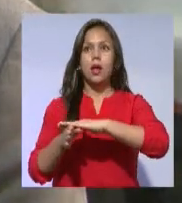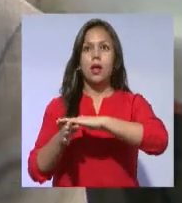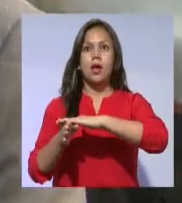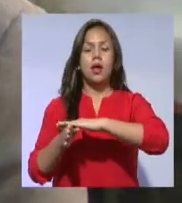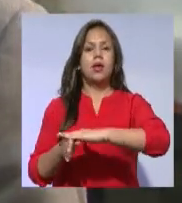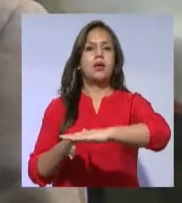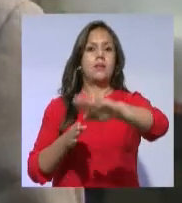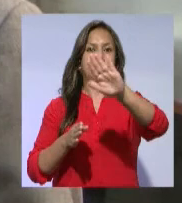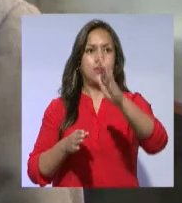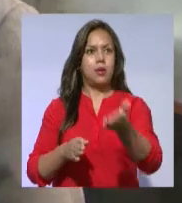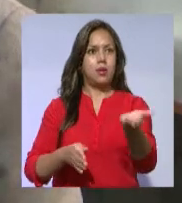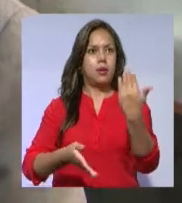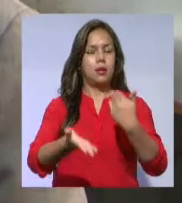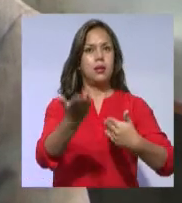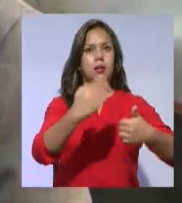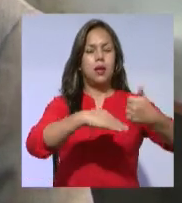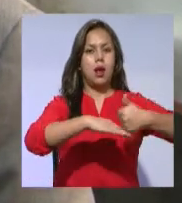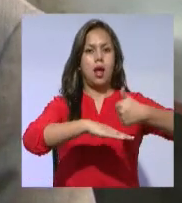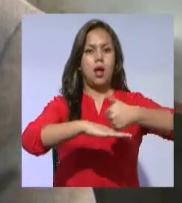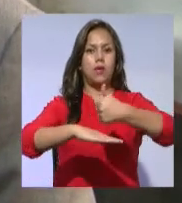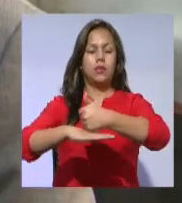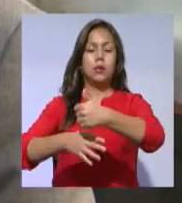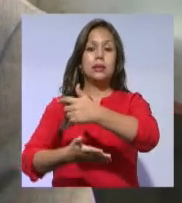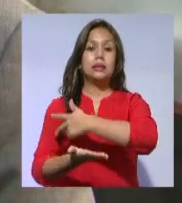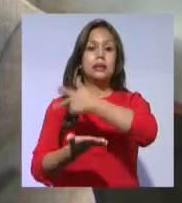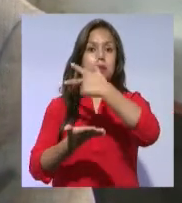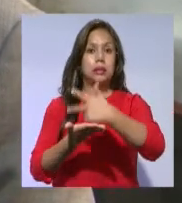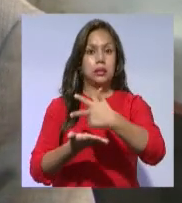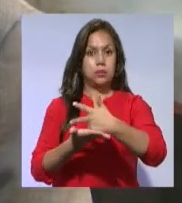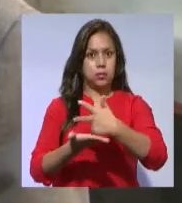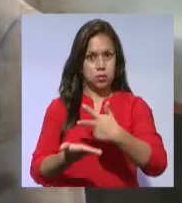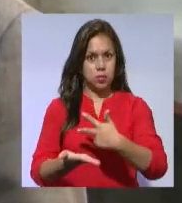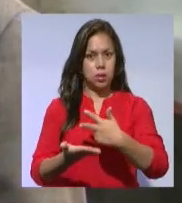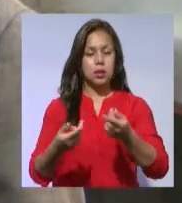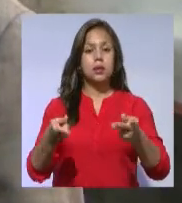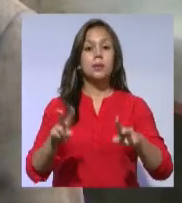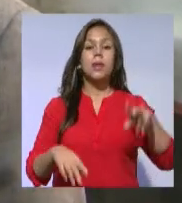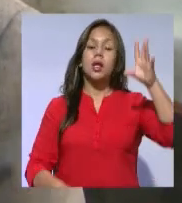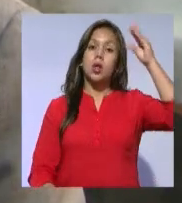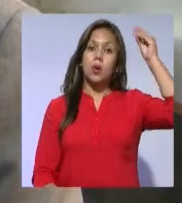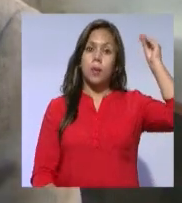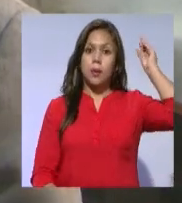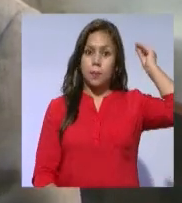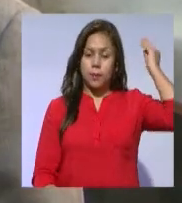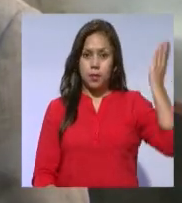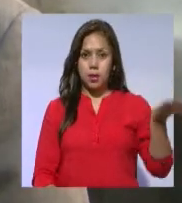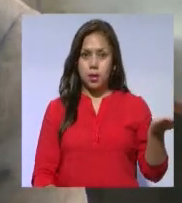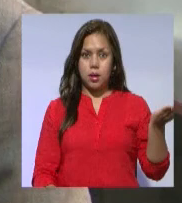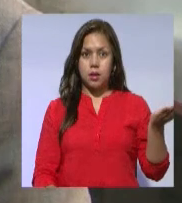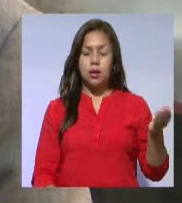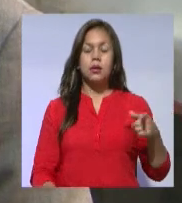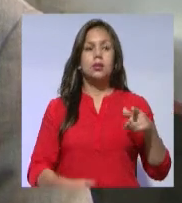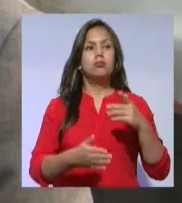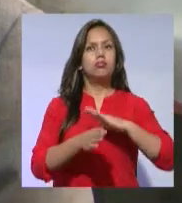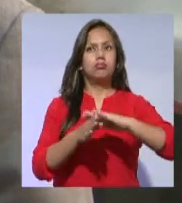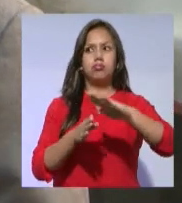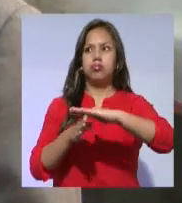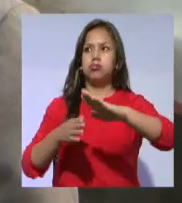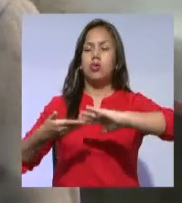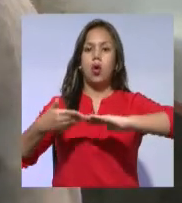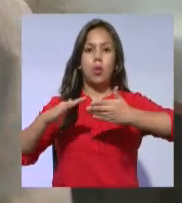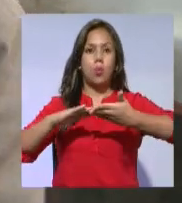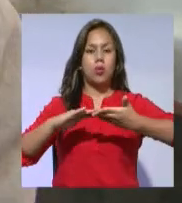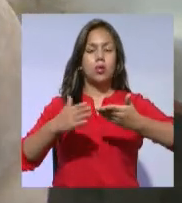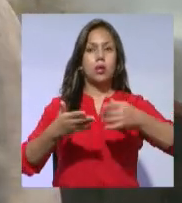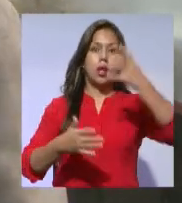las autoridades de chimborazo y de riobamba invitar a la comunidad educativa a la